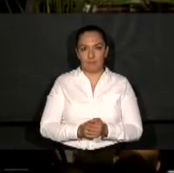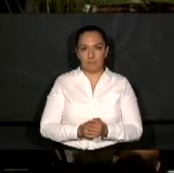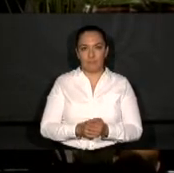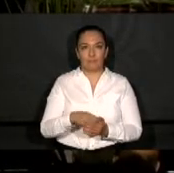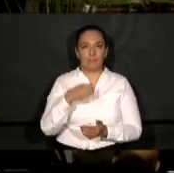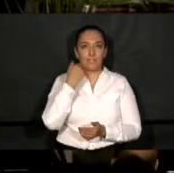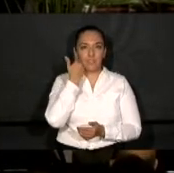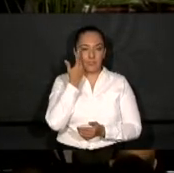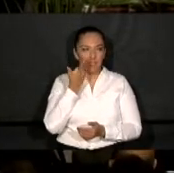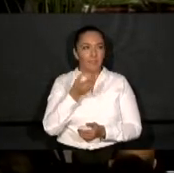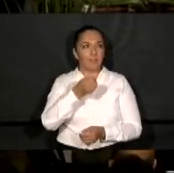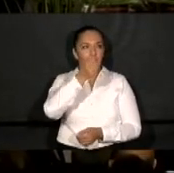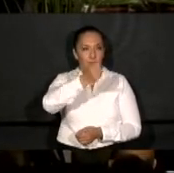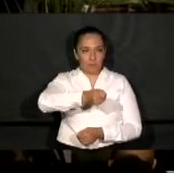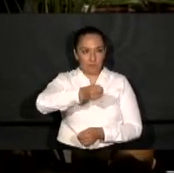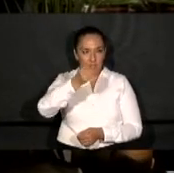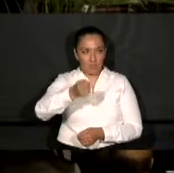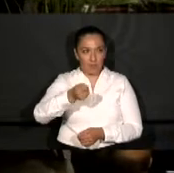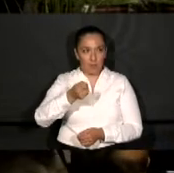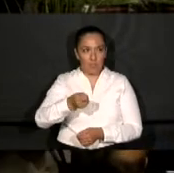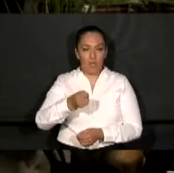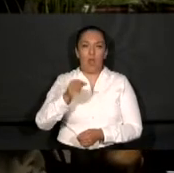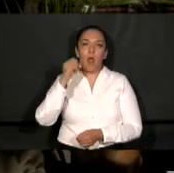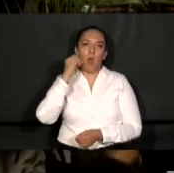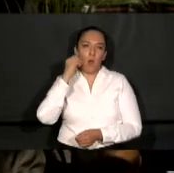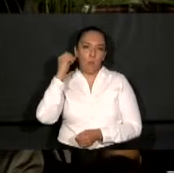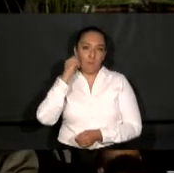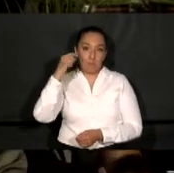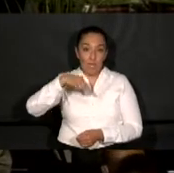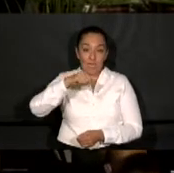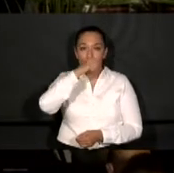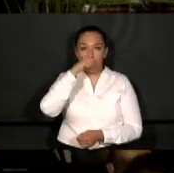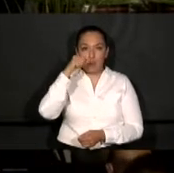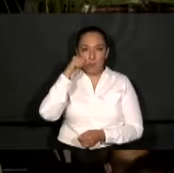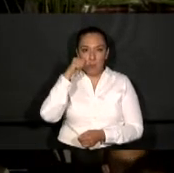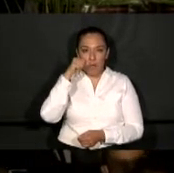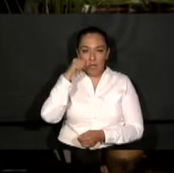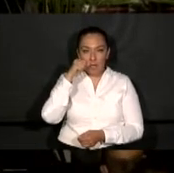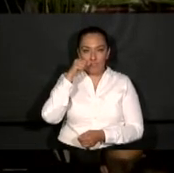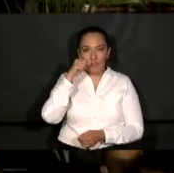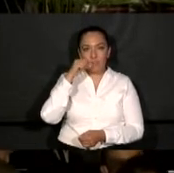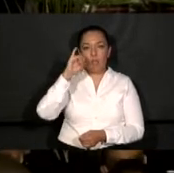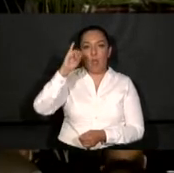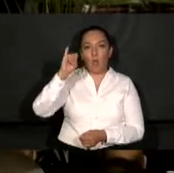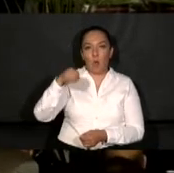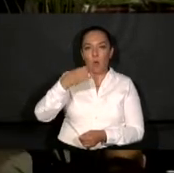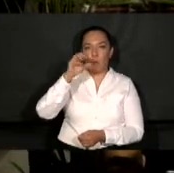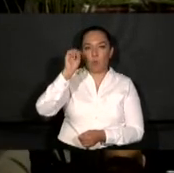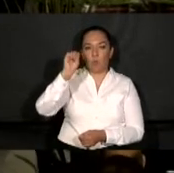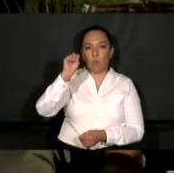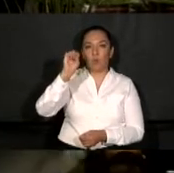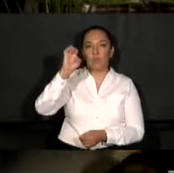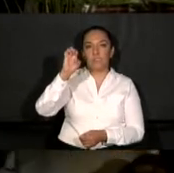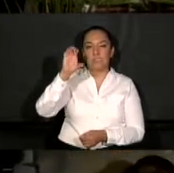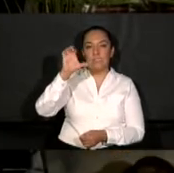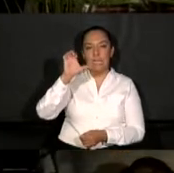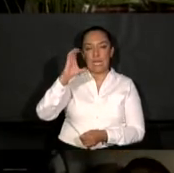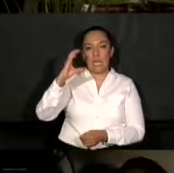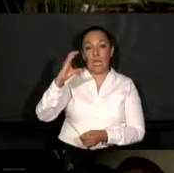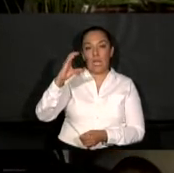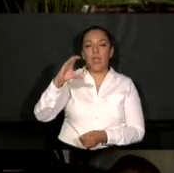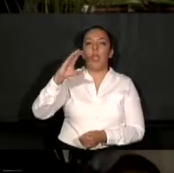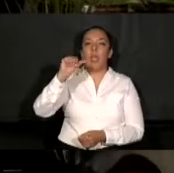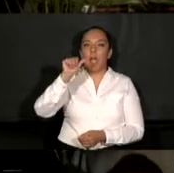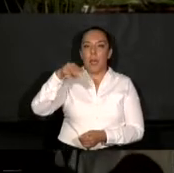saludar también al obispo de Ciudad Juárez, a Monseñor José Guadalupe Torres Campos. Gracias, qué sorpresa